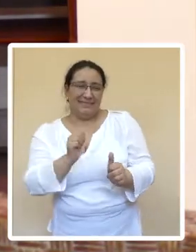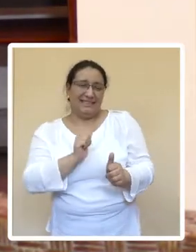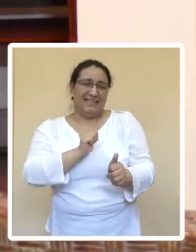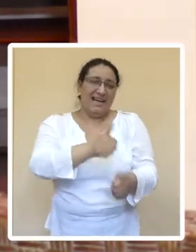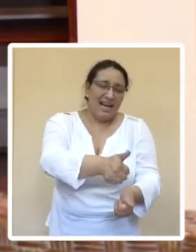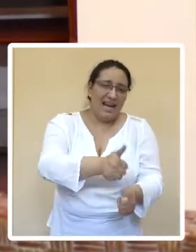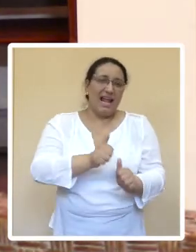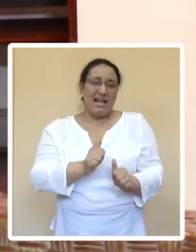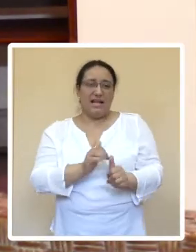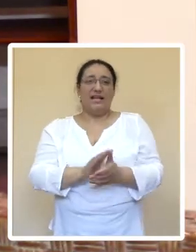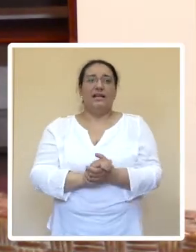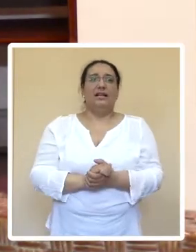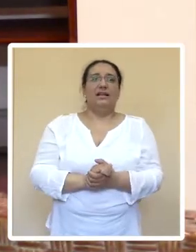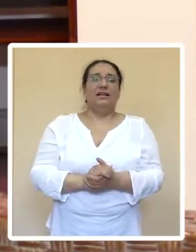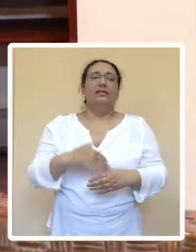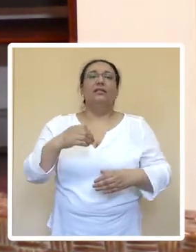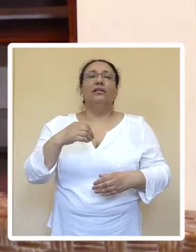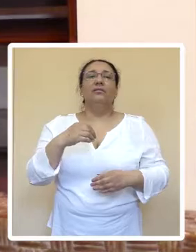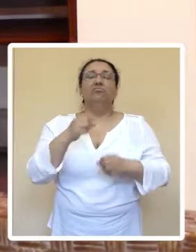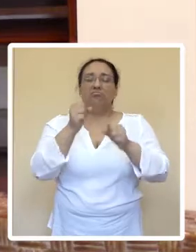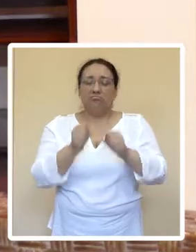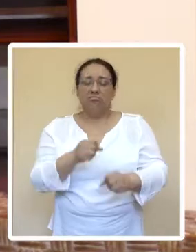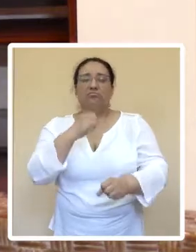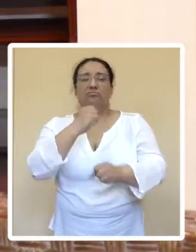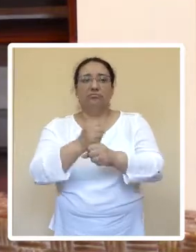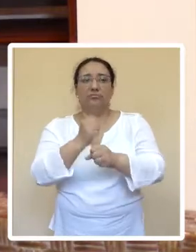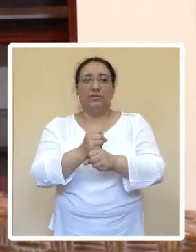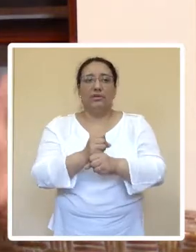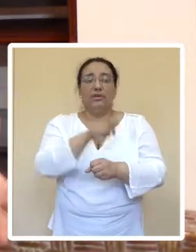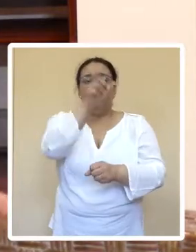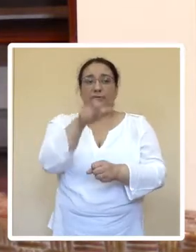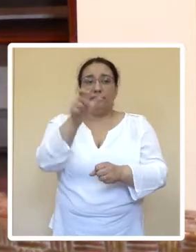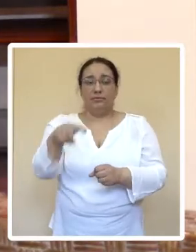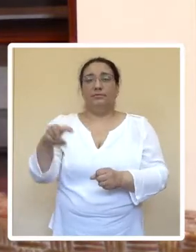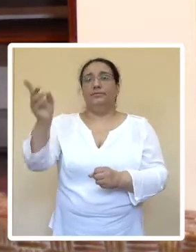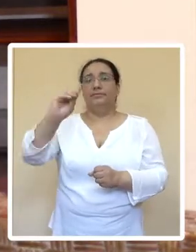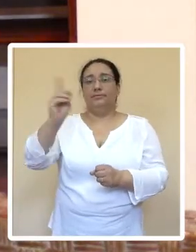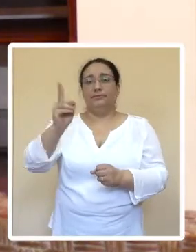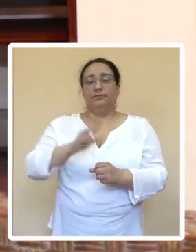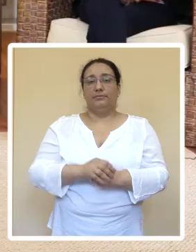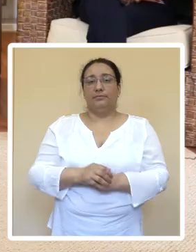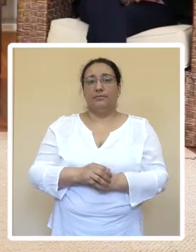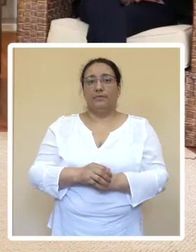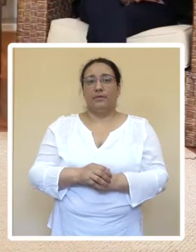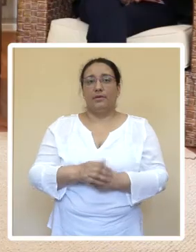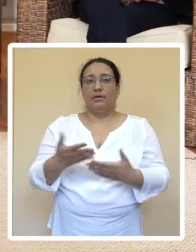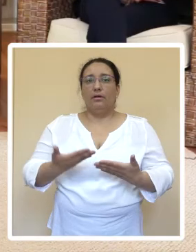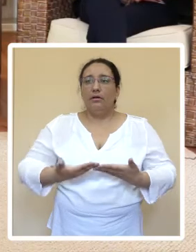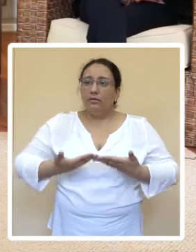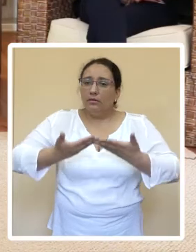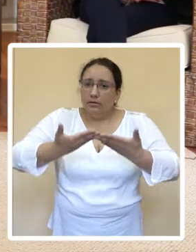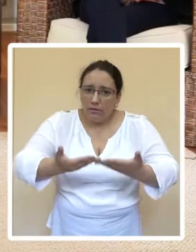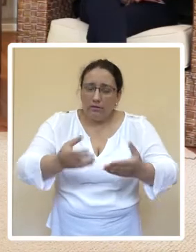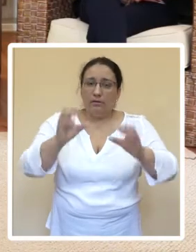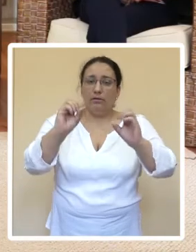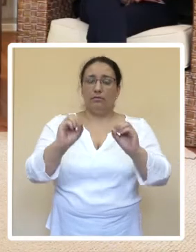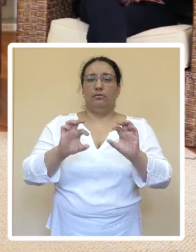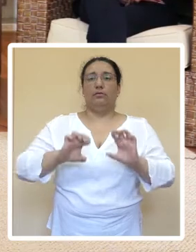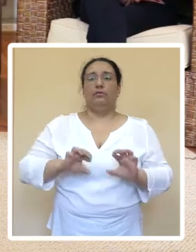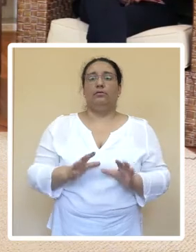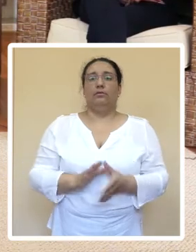a seguir avanzando y a poder trabajar con estas personas con discapacidad y darles las oportunidades sin